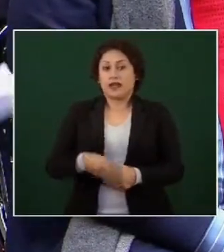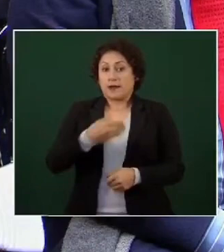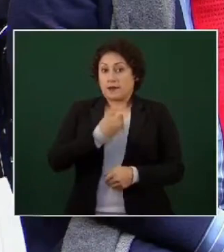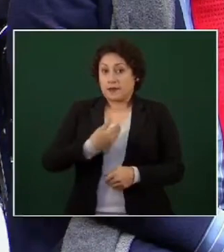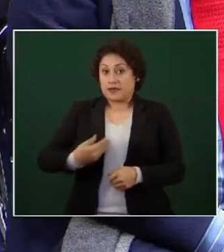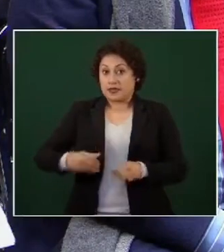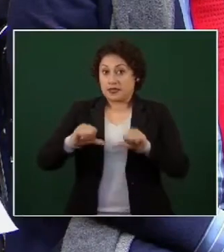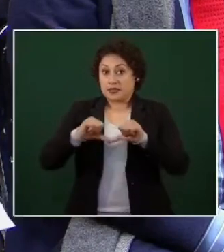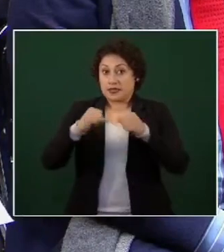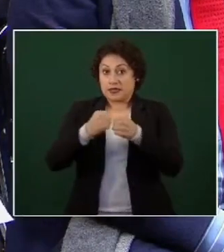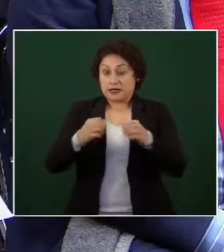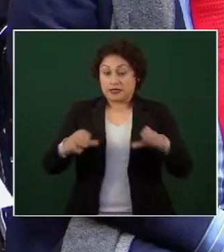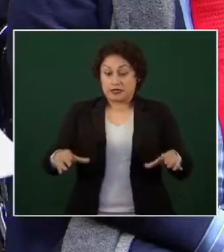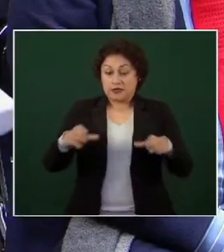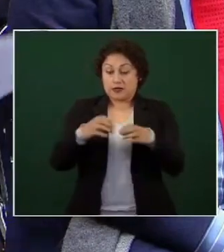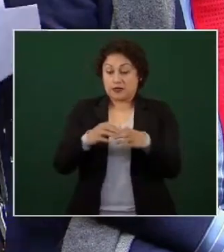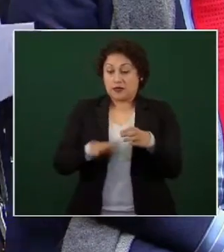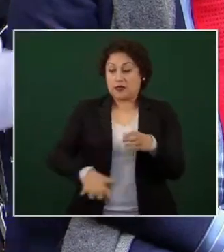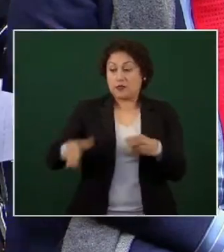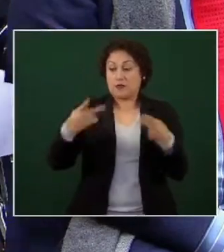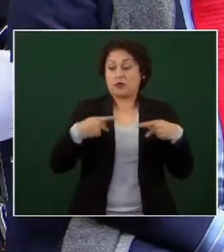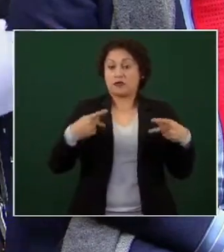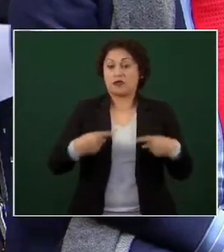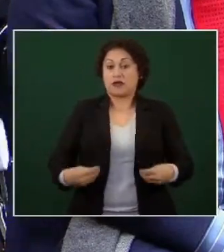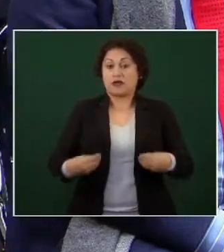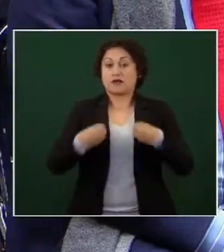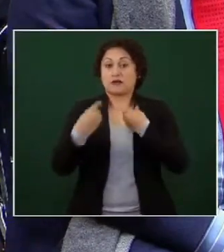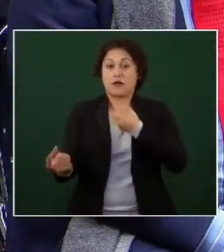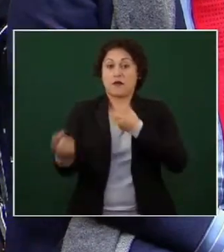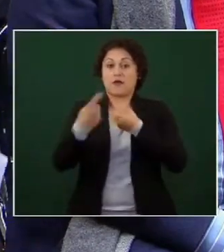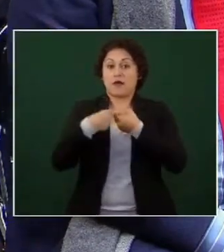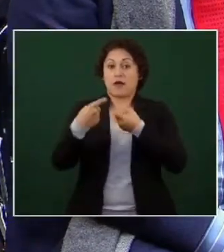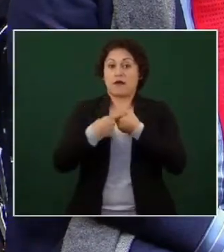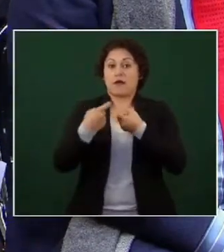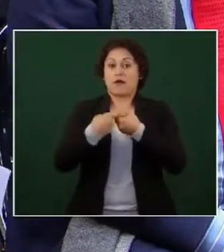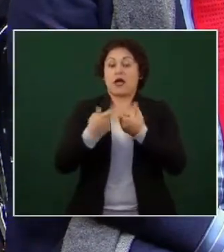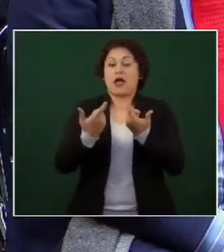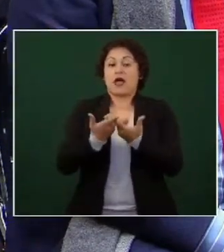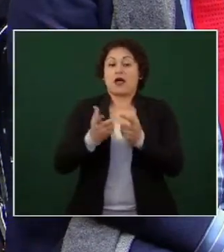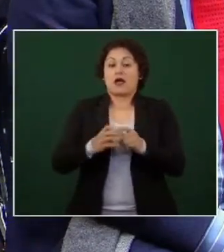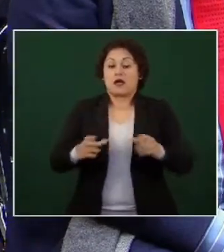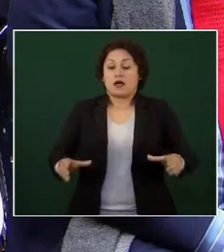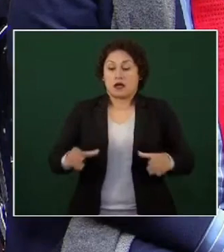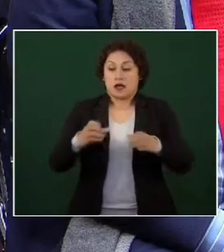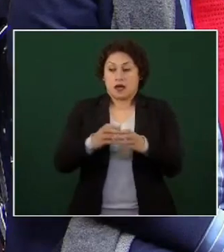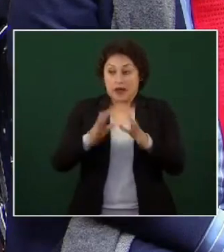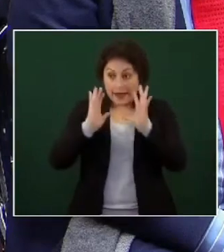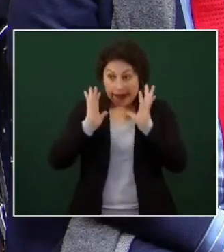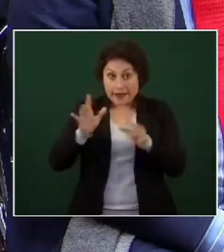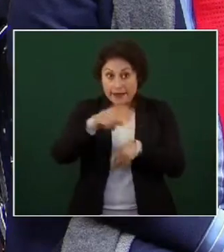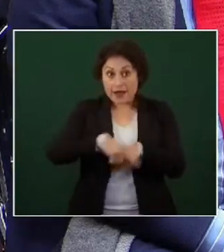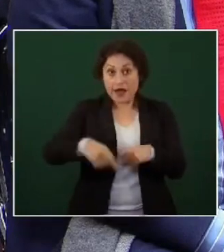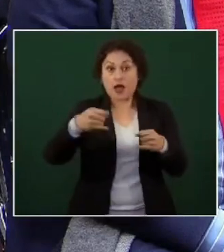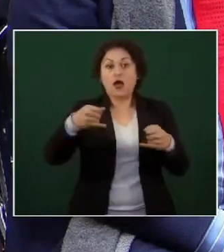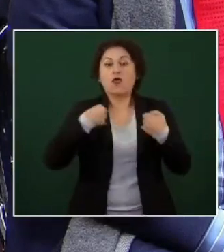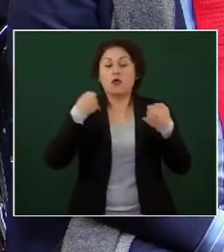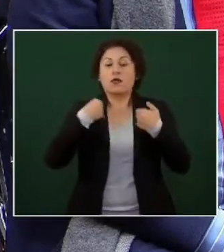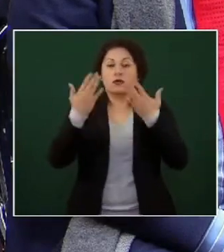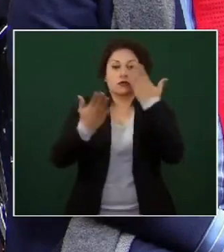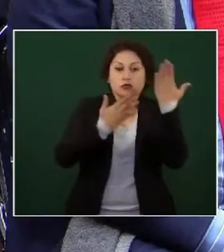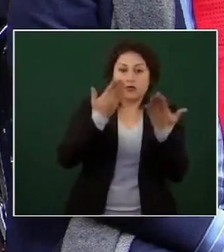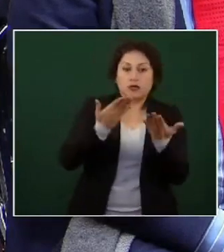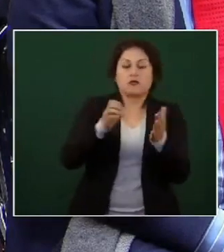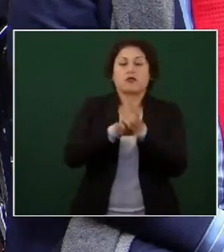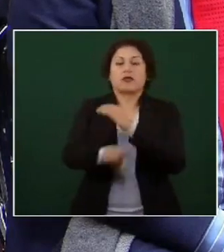asociación, por el pueblo de Huentitán, se sumaron ya otra generación de jóvenes, Otros están estudiando, como el caso de